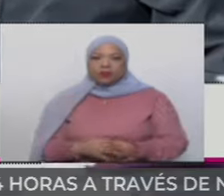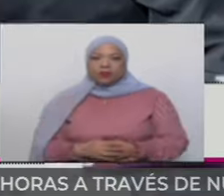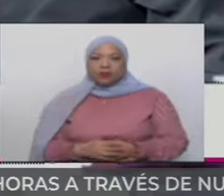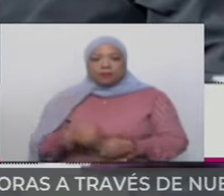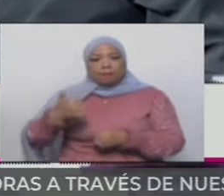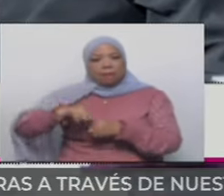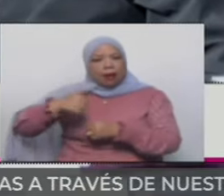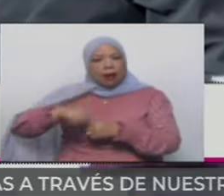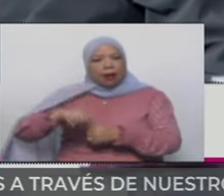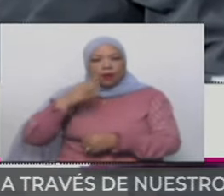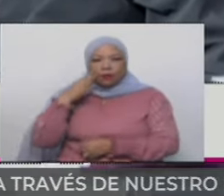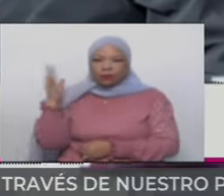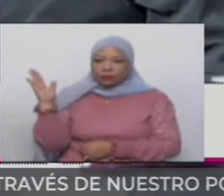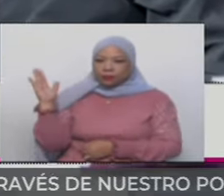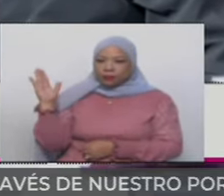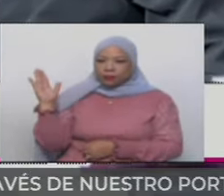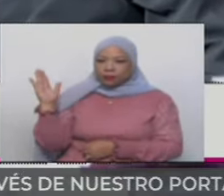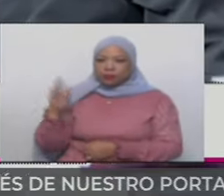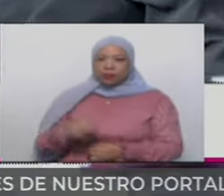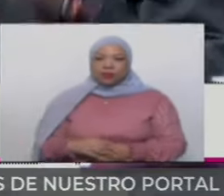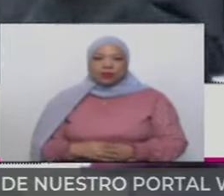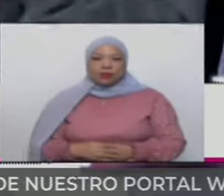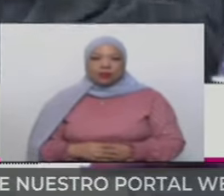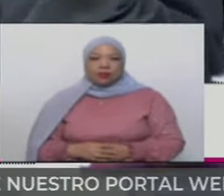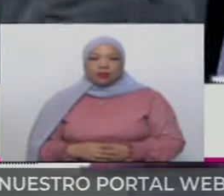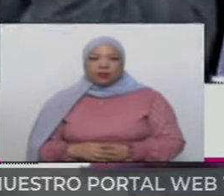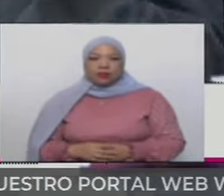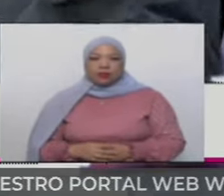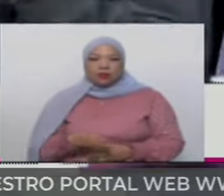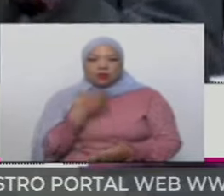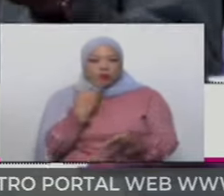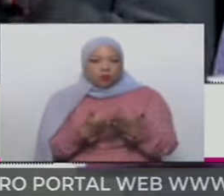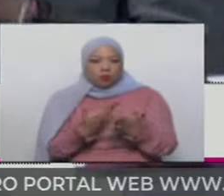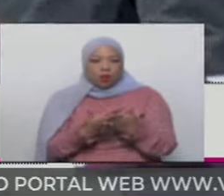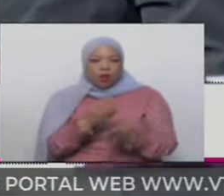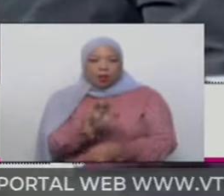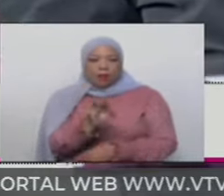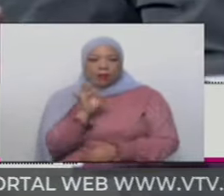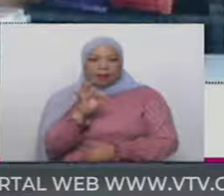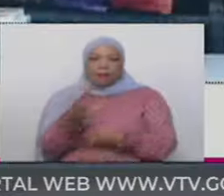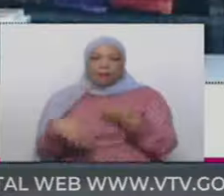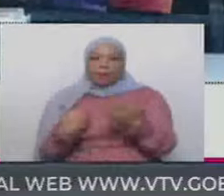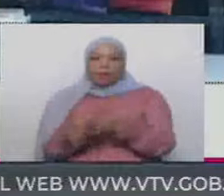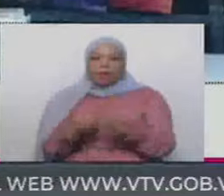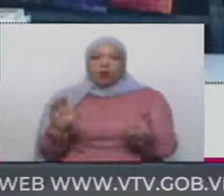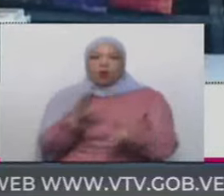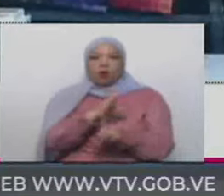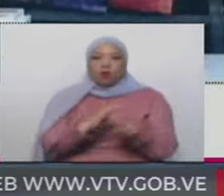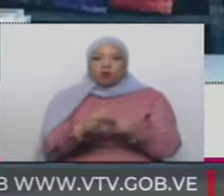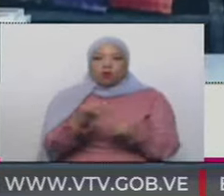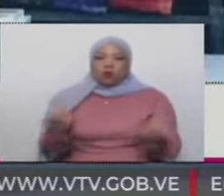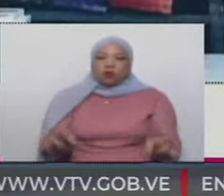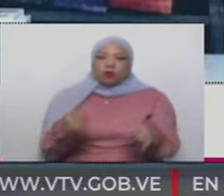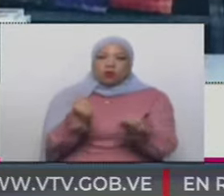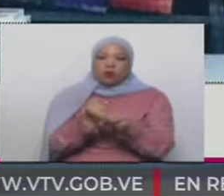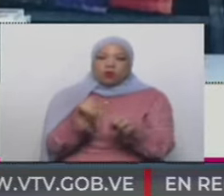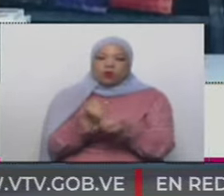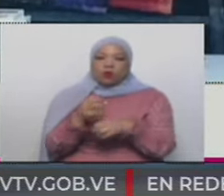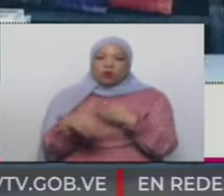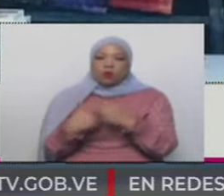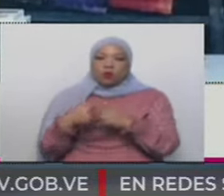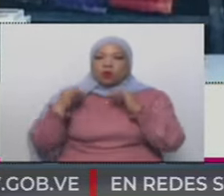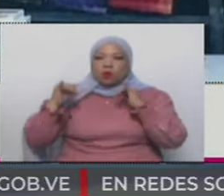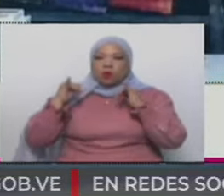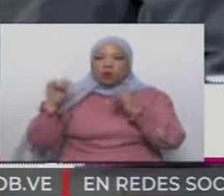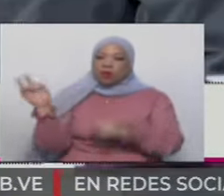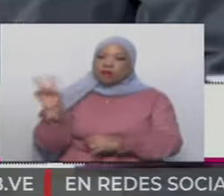Maracaibo, Omar Acedo, han hecho una programación especial para que la cultura, la música y la rumba llegue